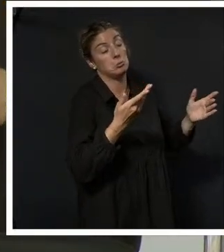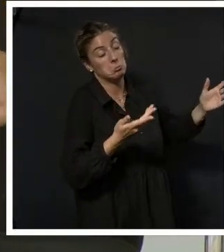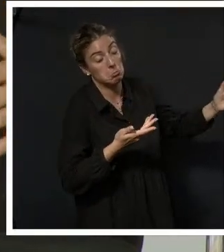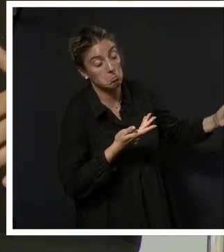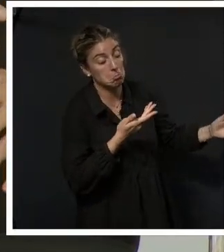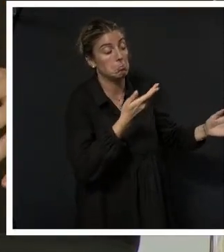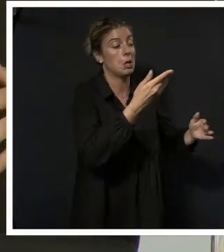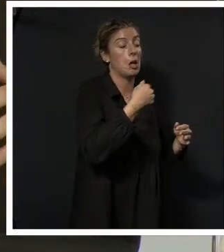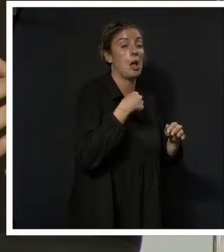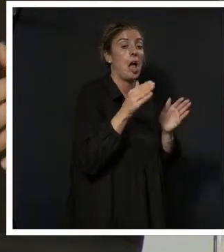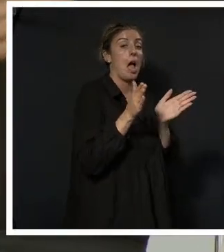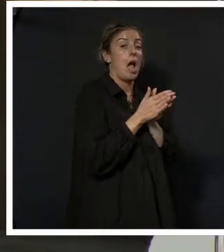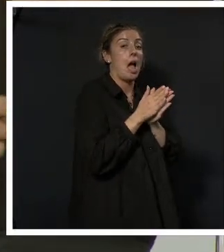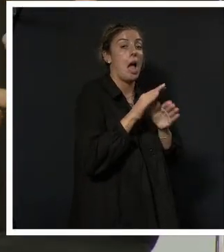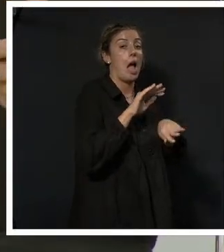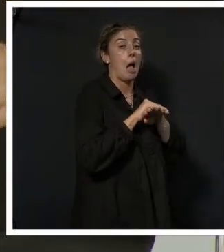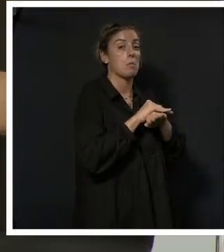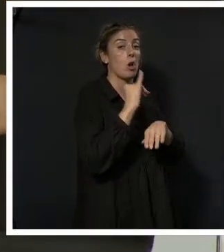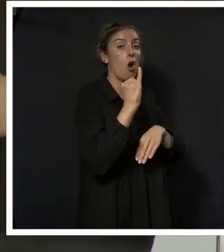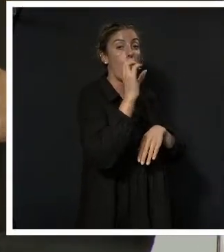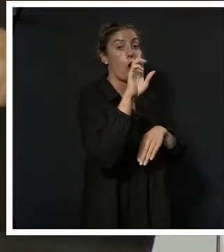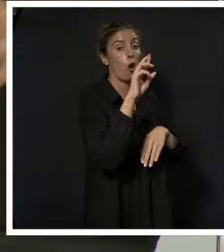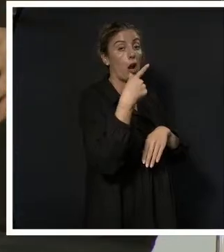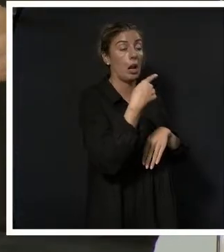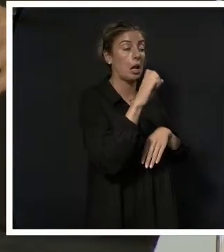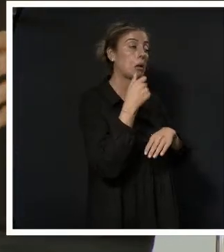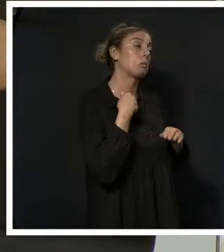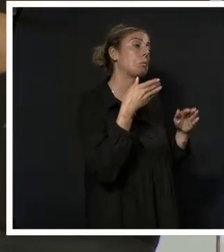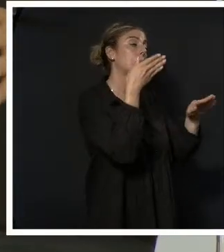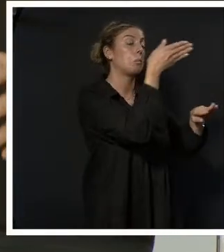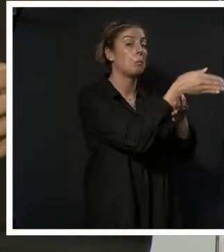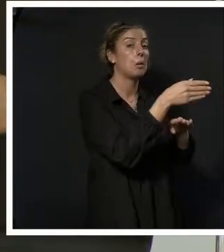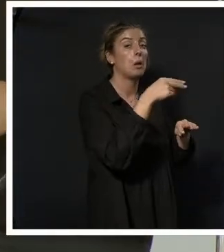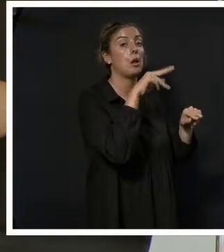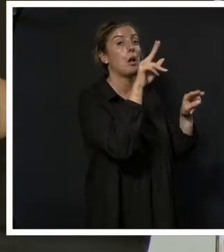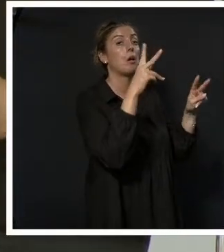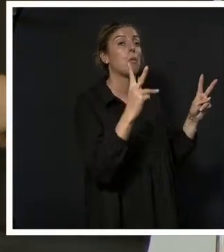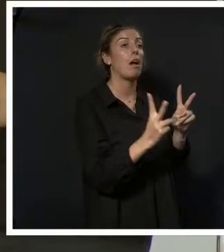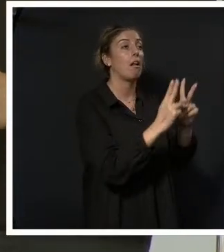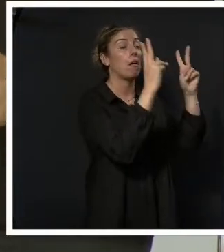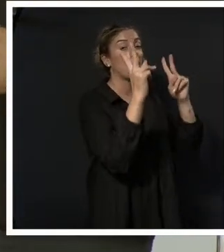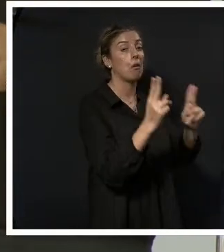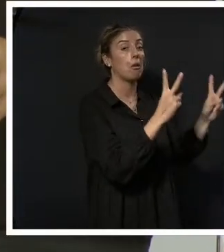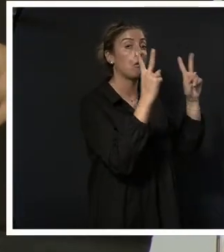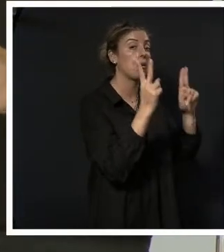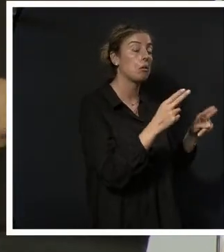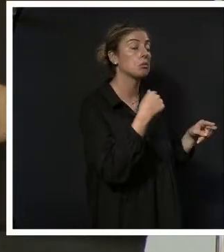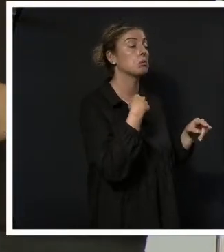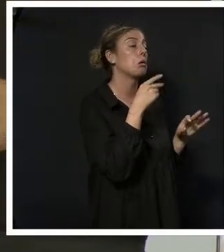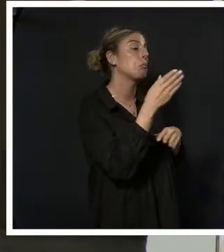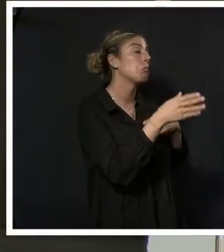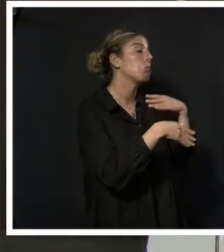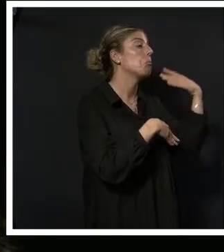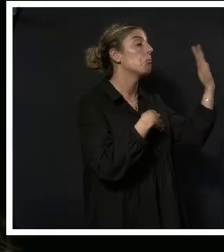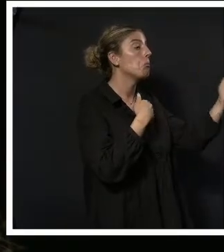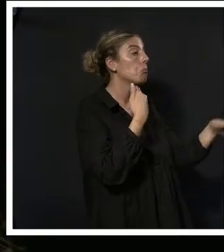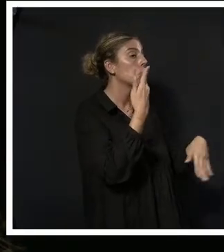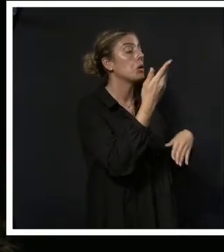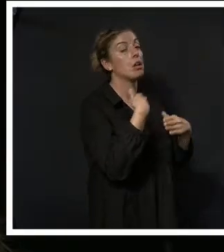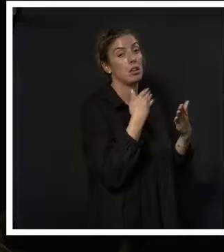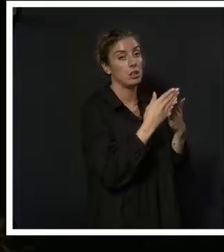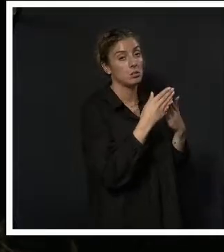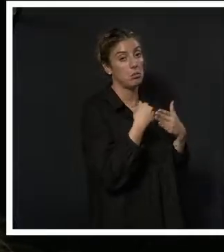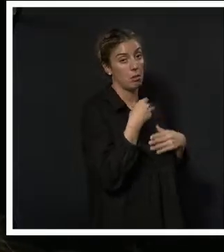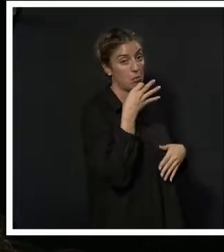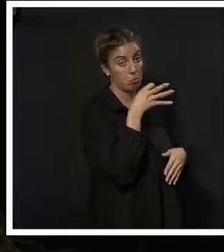a vida iba conmigo Jorge era que también estaba en Santiago bueno hacíamos curtas cosas asuntos y ahí empecé a mover evidentemente no